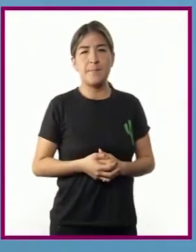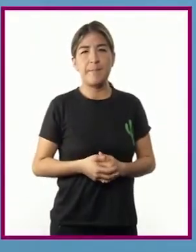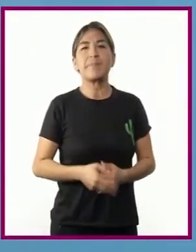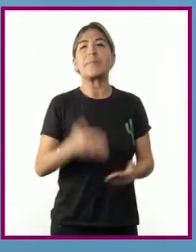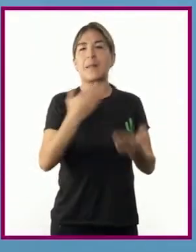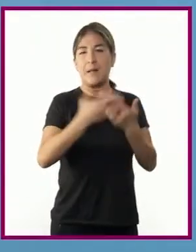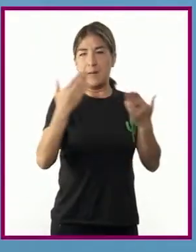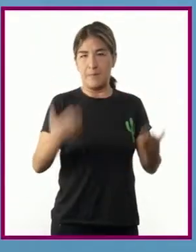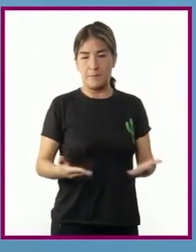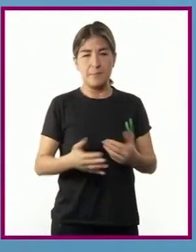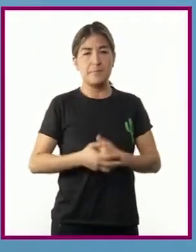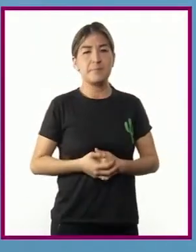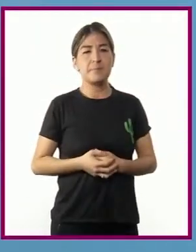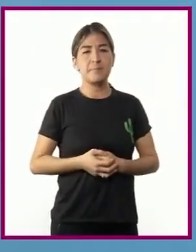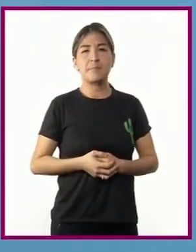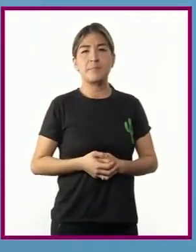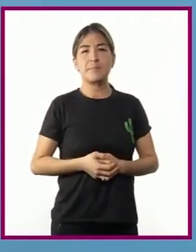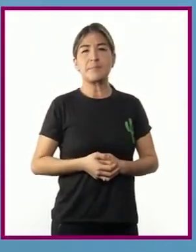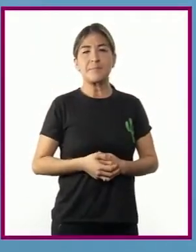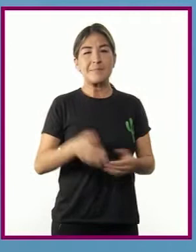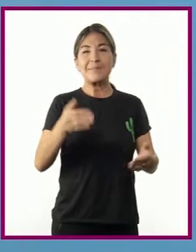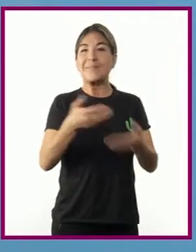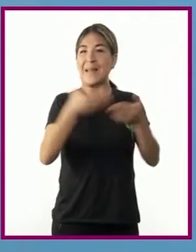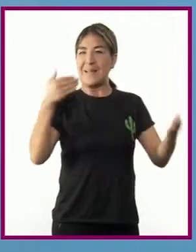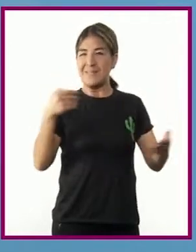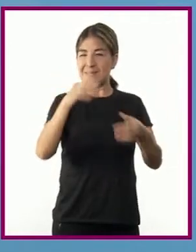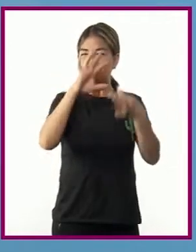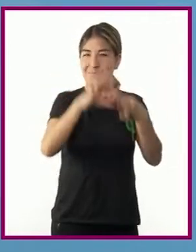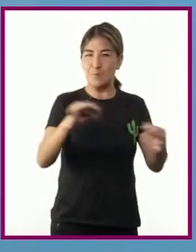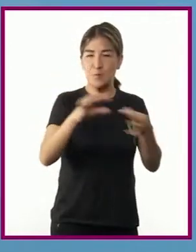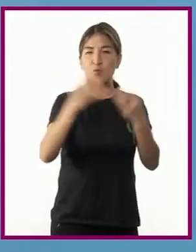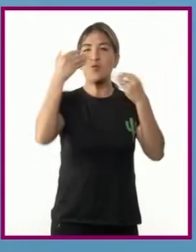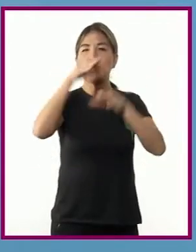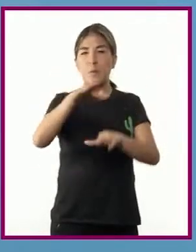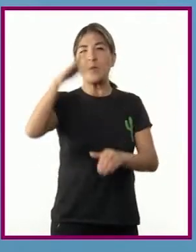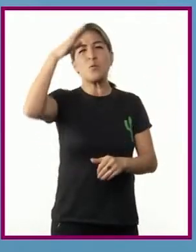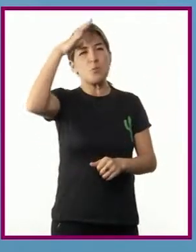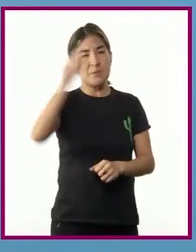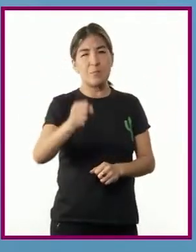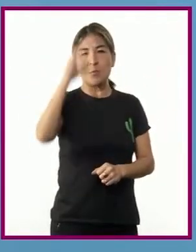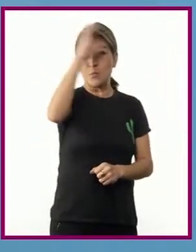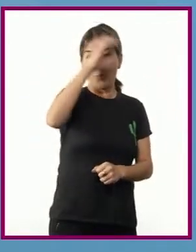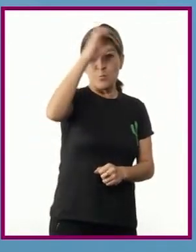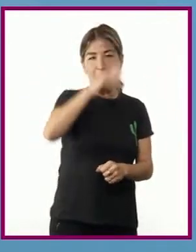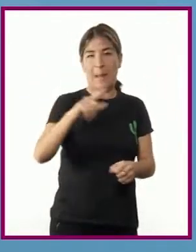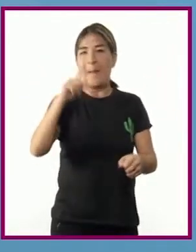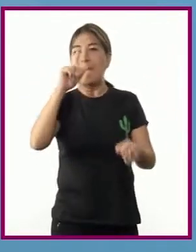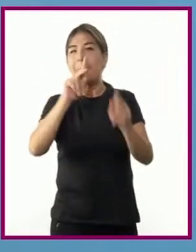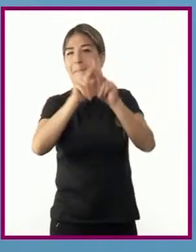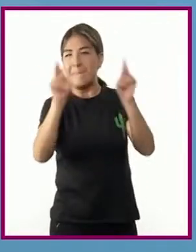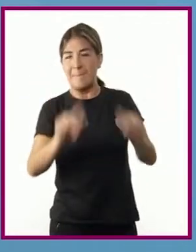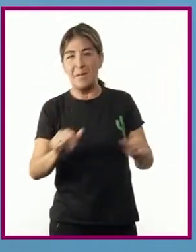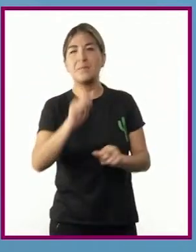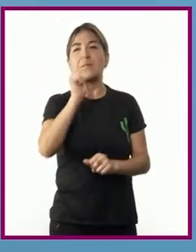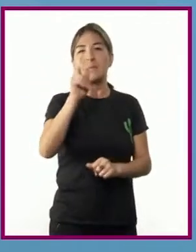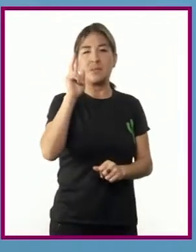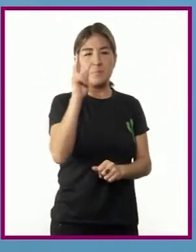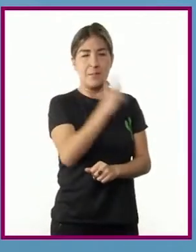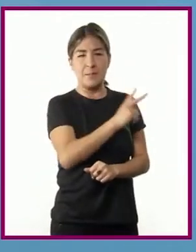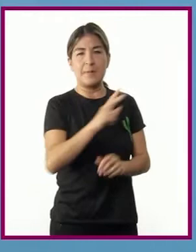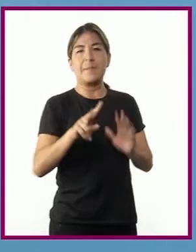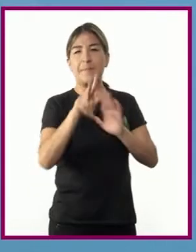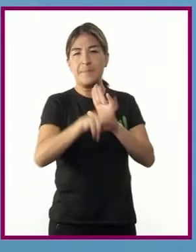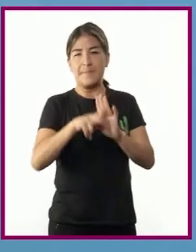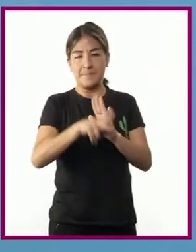Ahora bien, antes de profundizar en el concepto de cultura de paz, les invito a ver y escuchar el